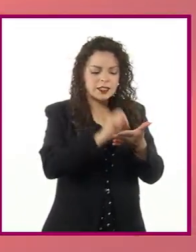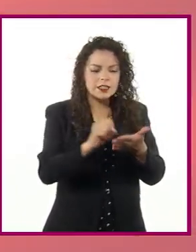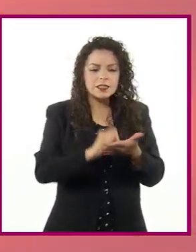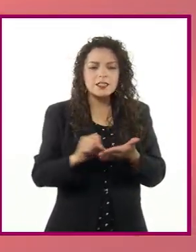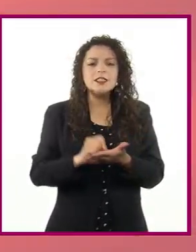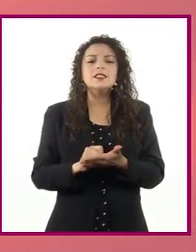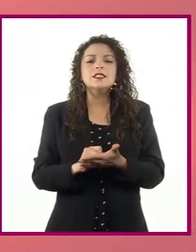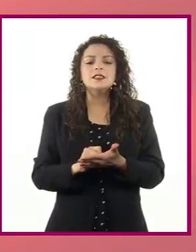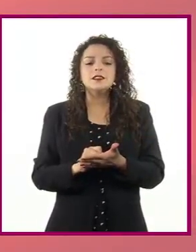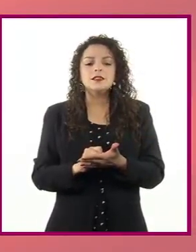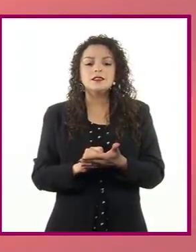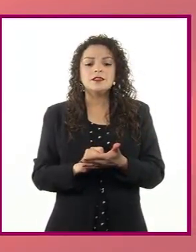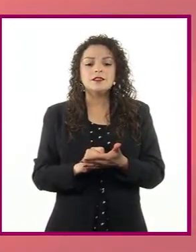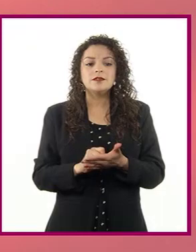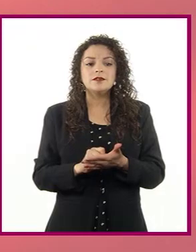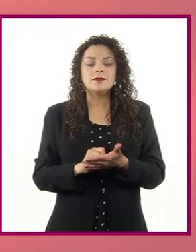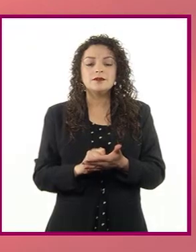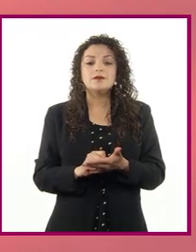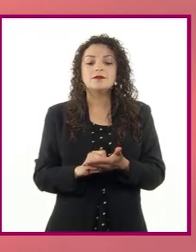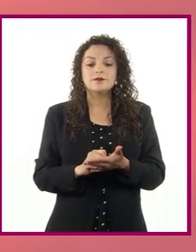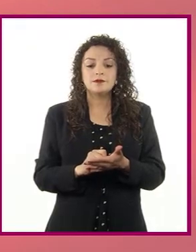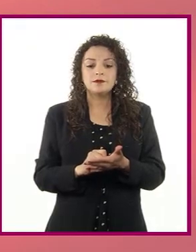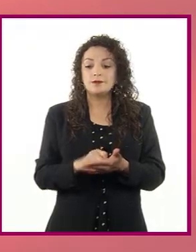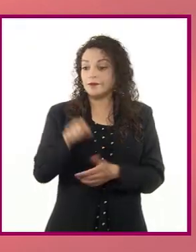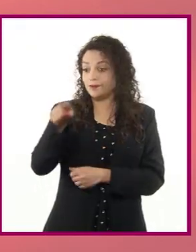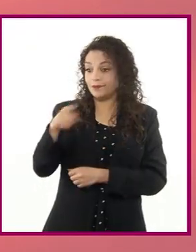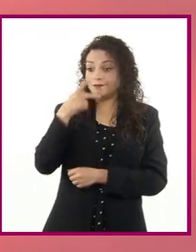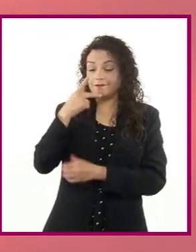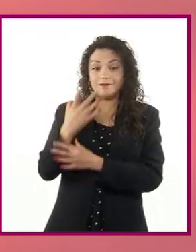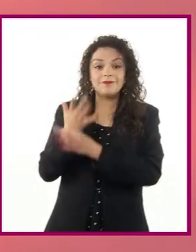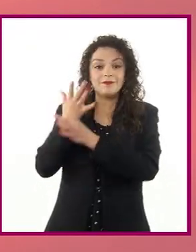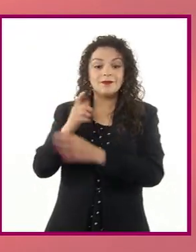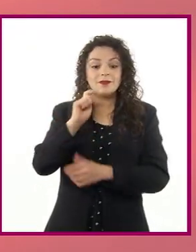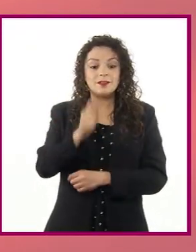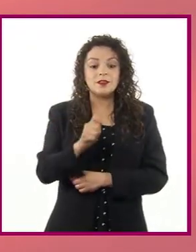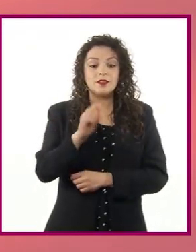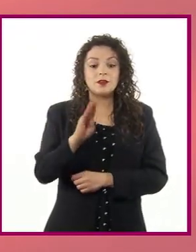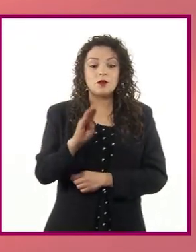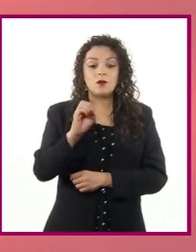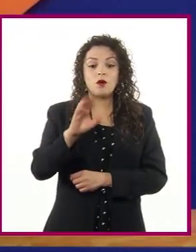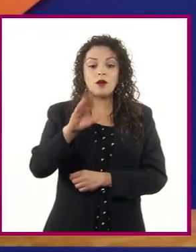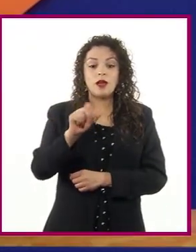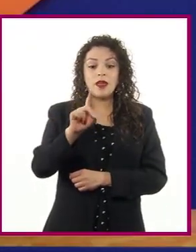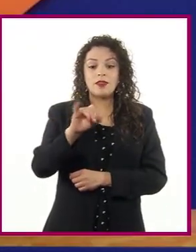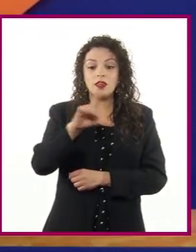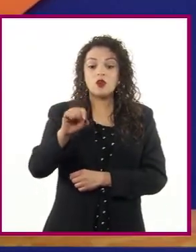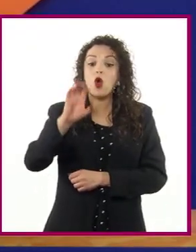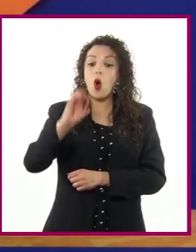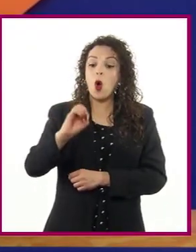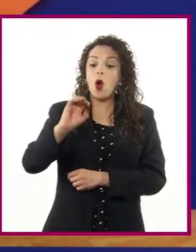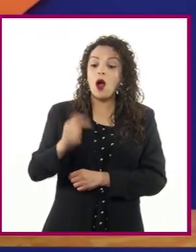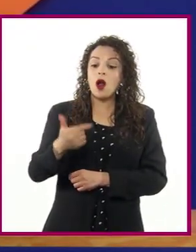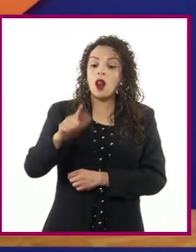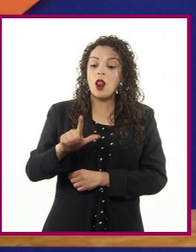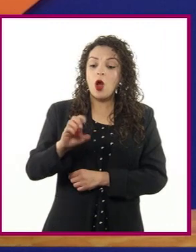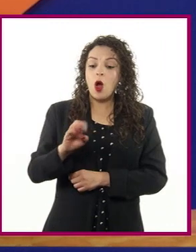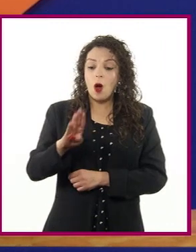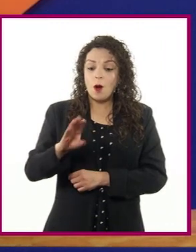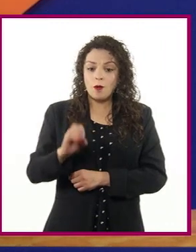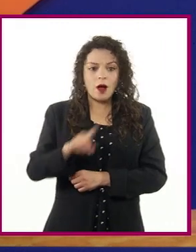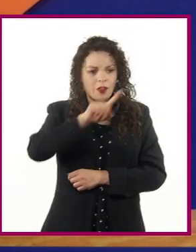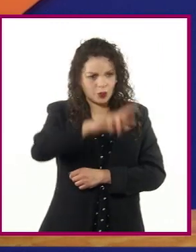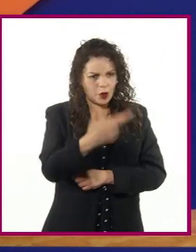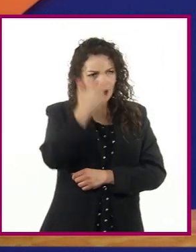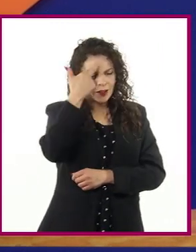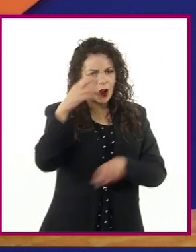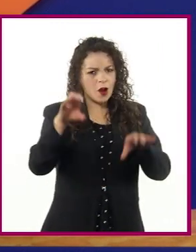de... Ya. El recurso al que se refiere es el bocadillo o globo. ¿Recuerdas cómo se